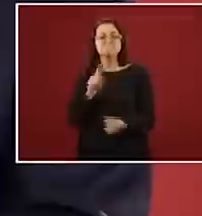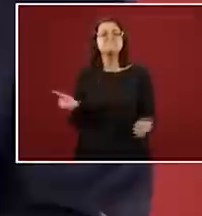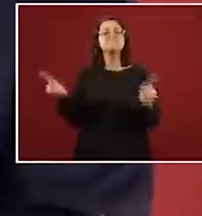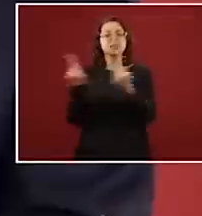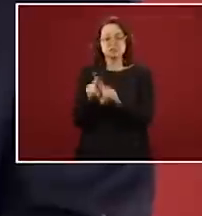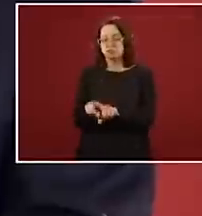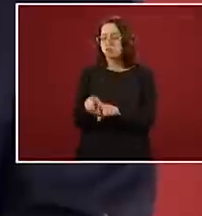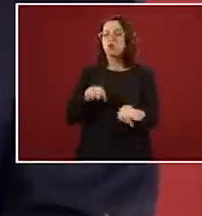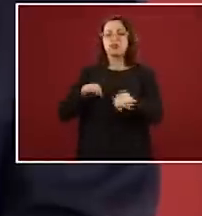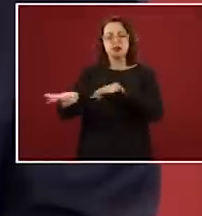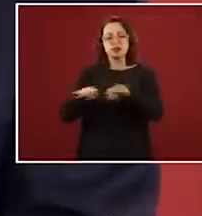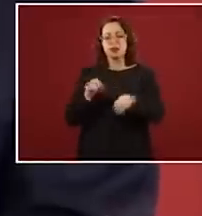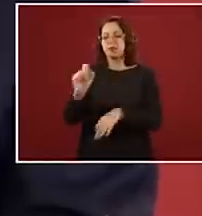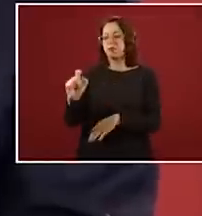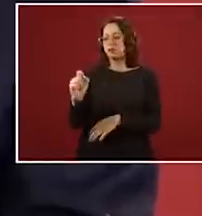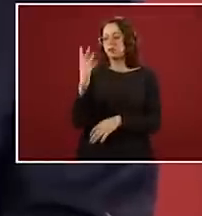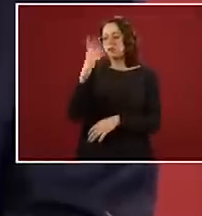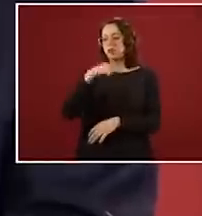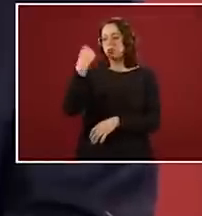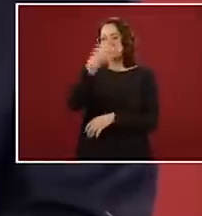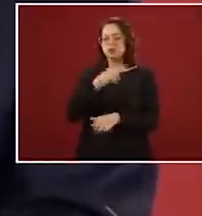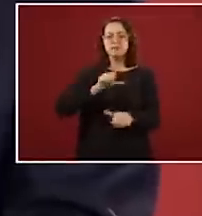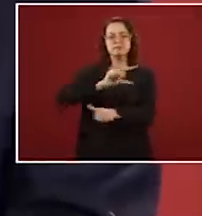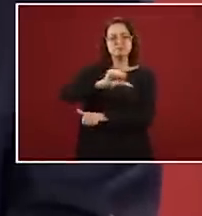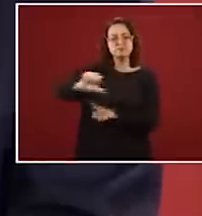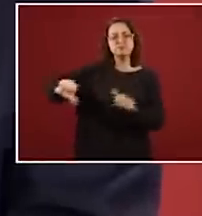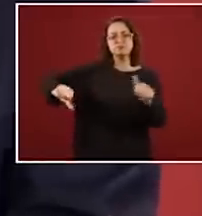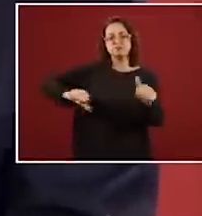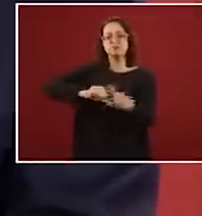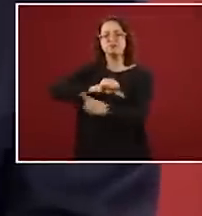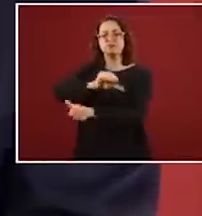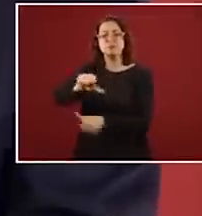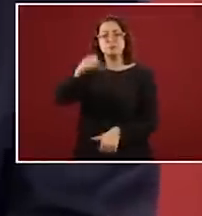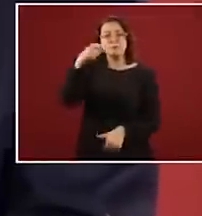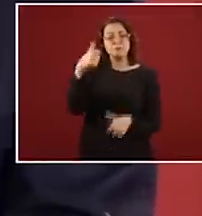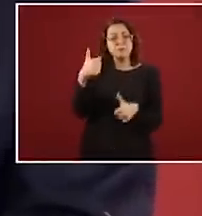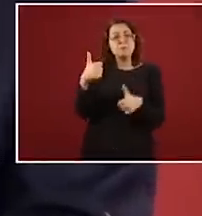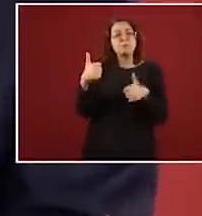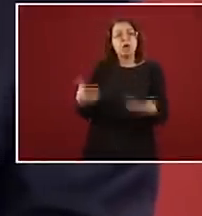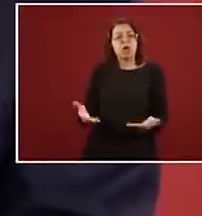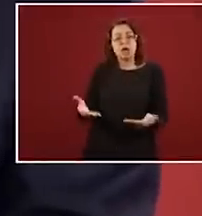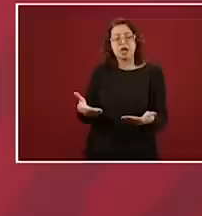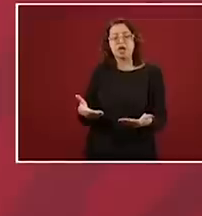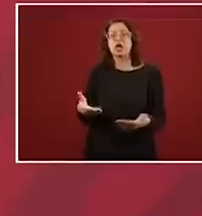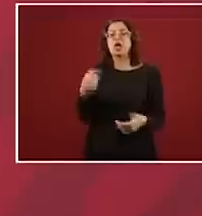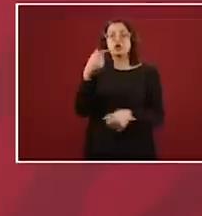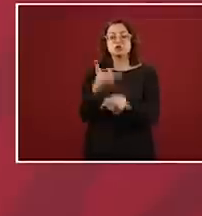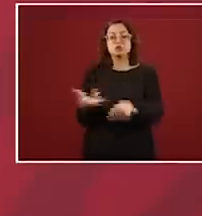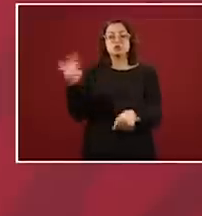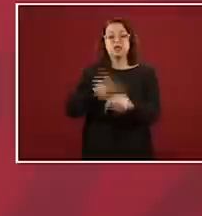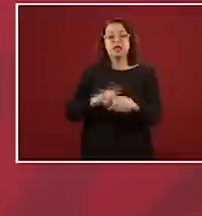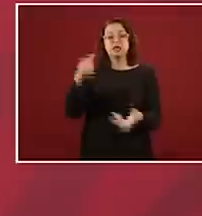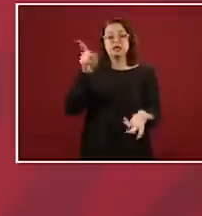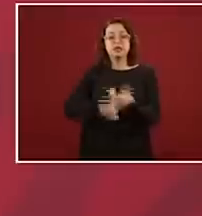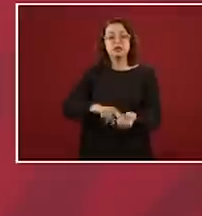relevos para que tengamos atención 24 horas